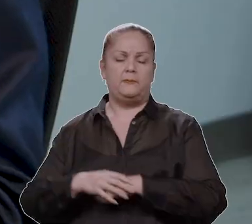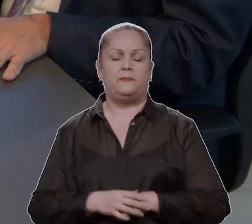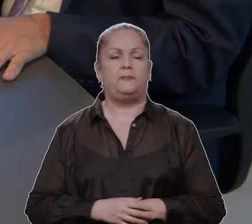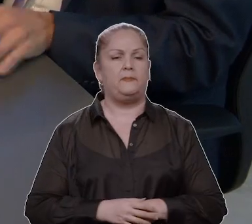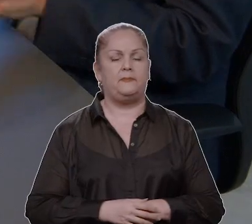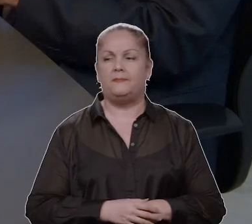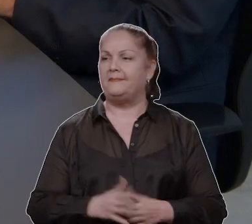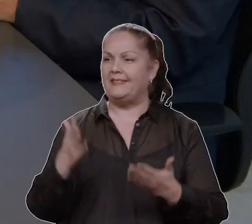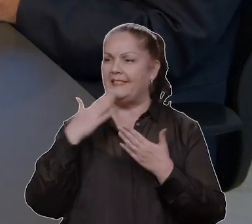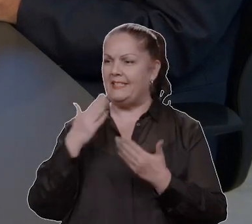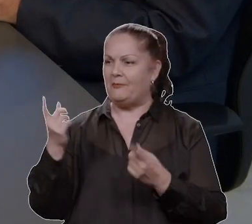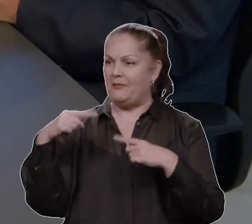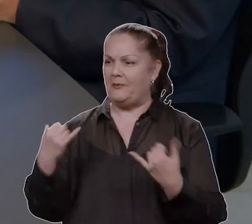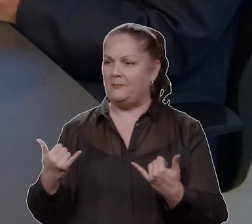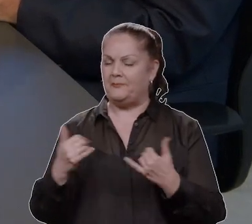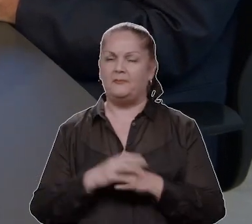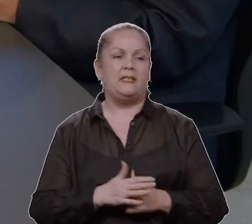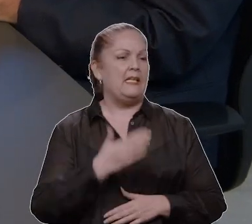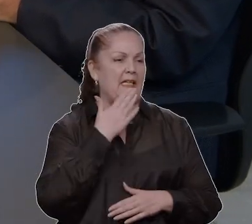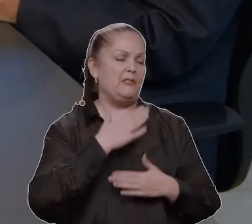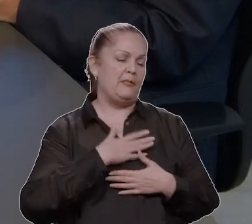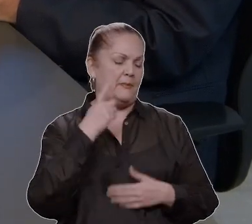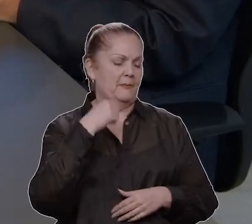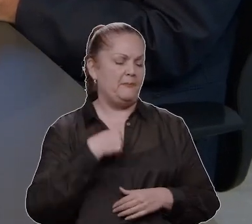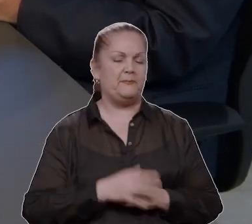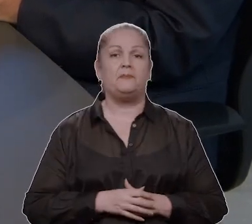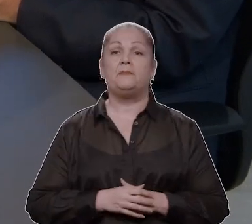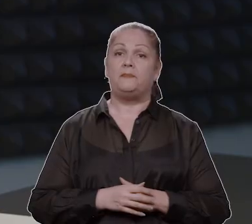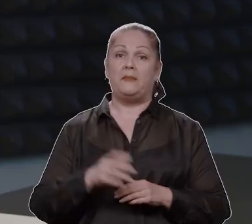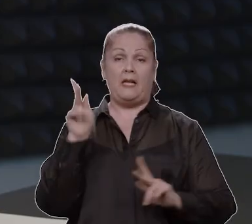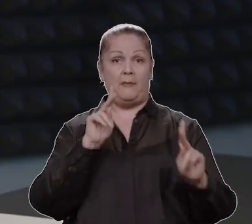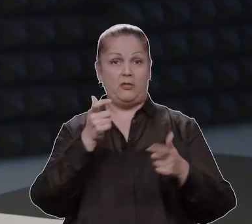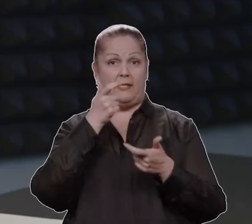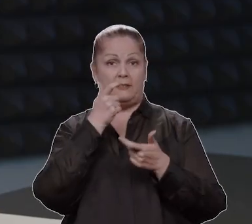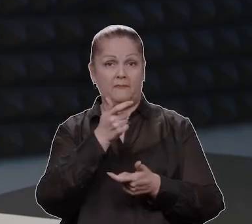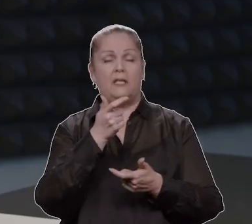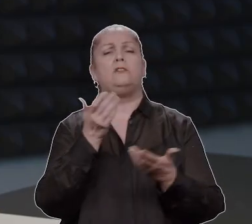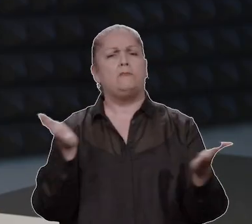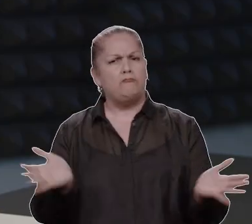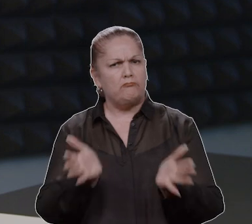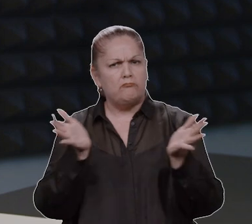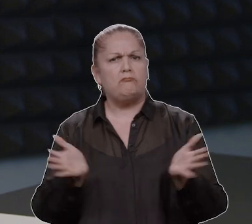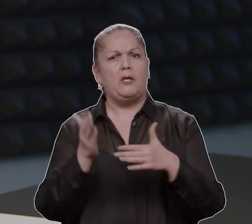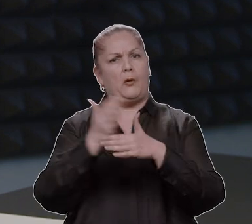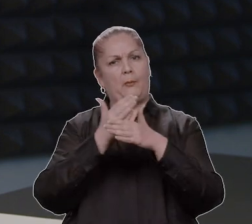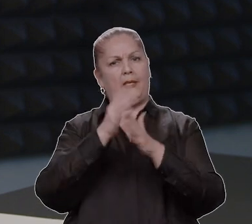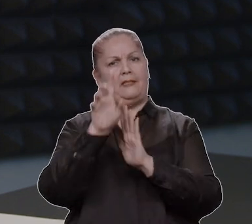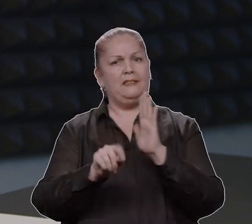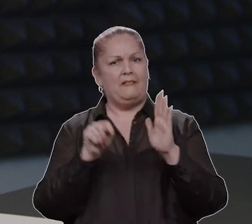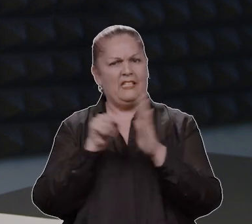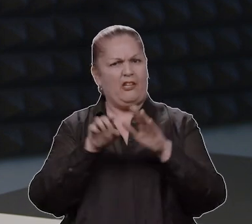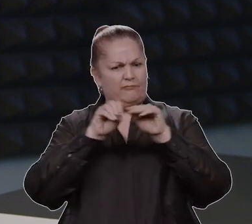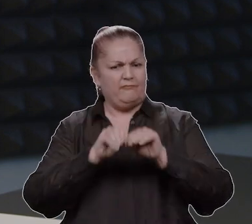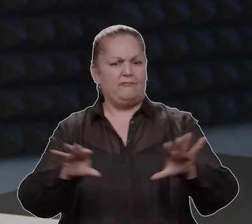Unidos. Excelente, juez. Muchas gracias por acompañarnos. Gracias, un placer para mí, Tatiana. A las personas que nos sintonizan, les exhortamos a compartir este video